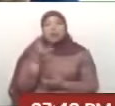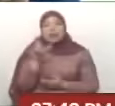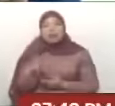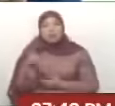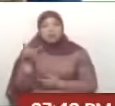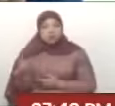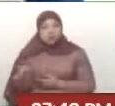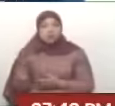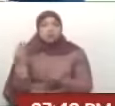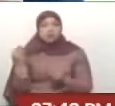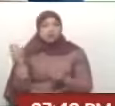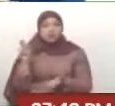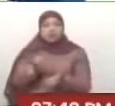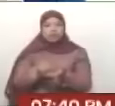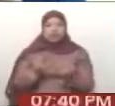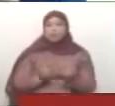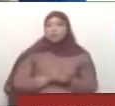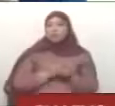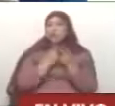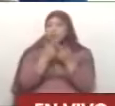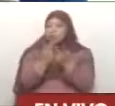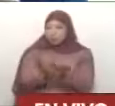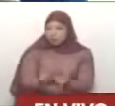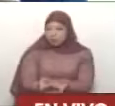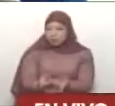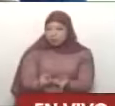ustedes, el gran voluntariado